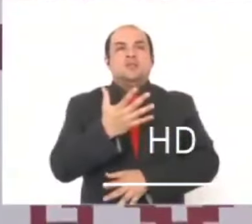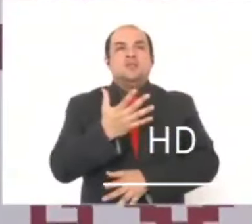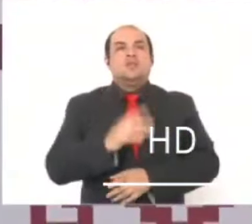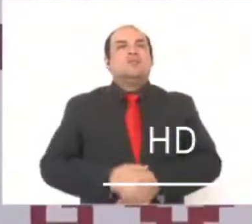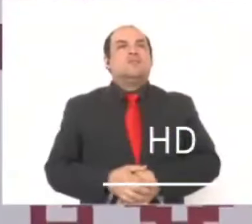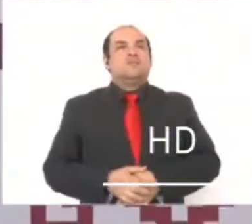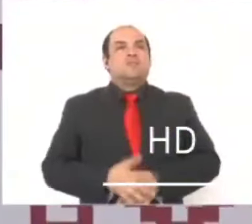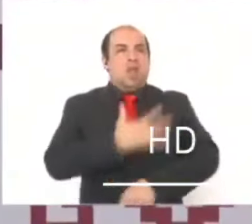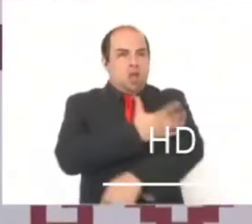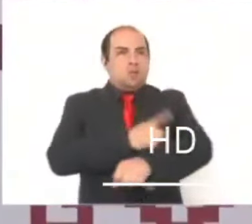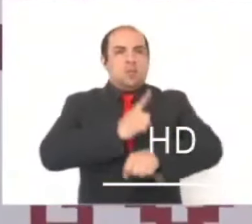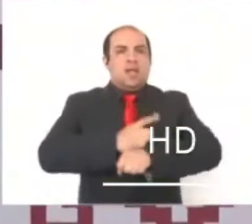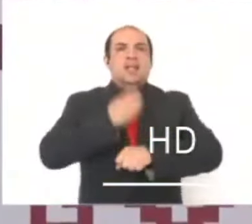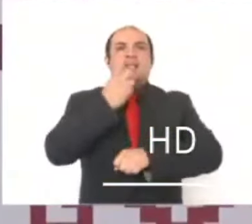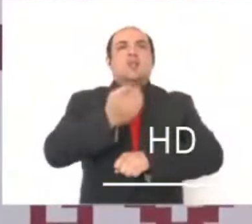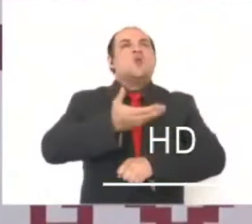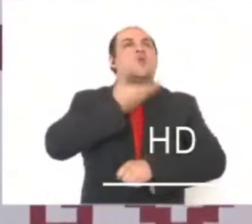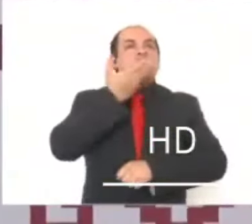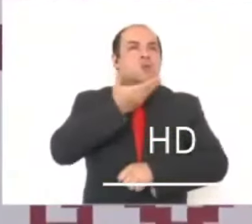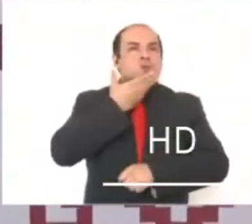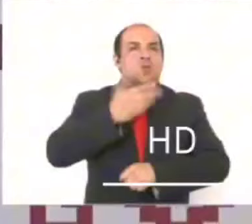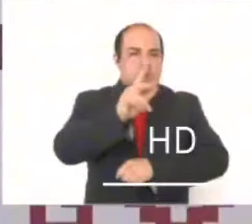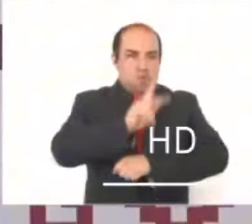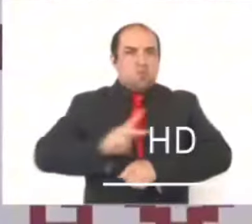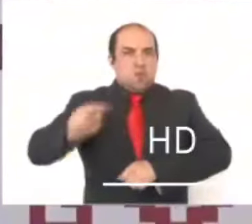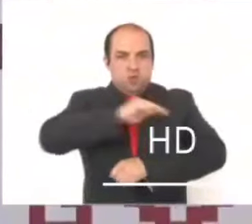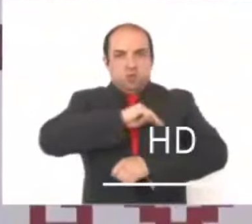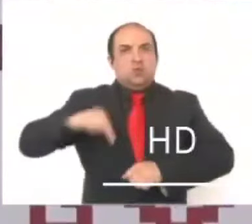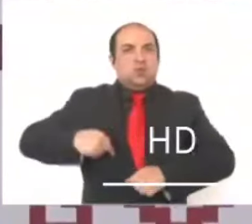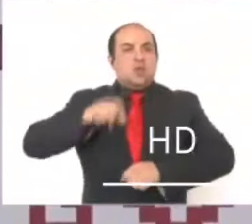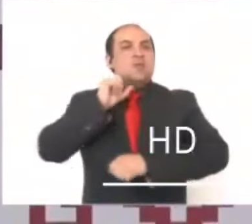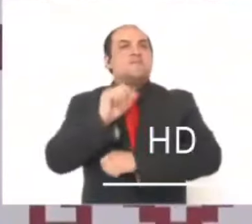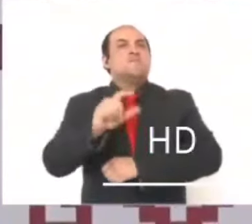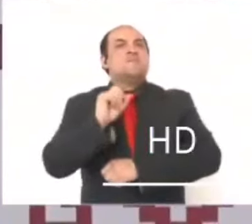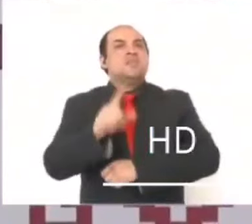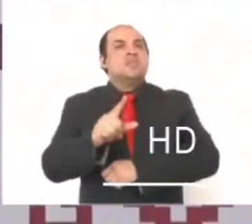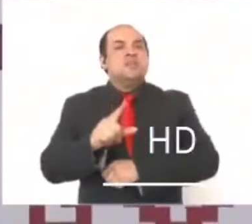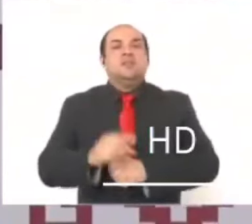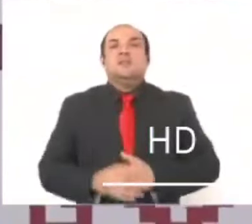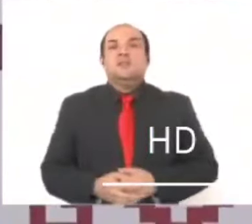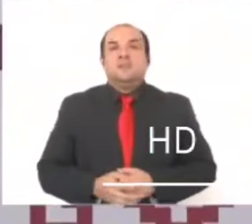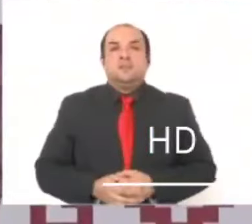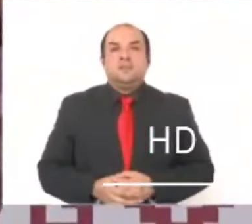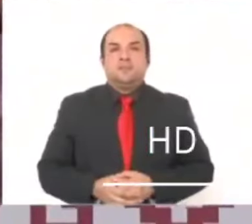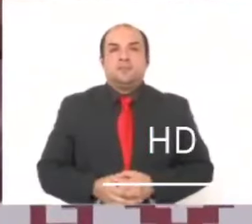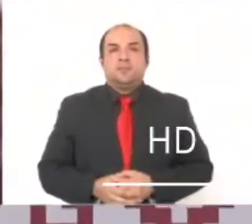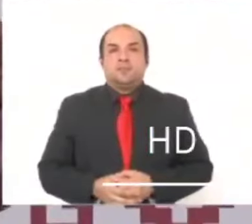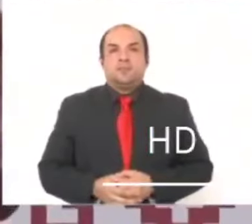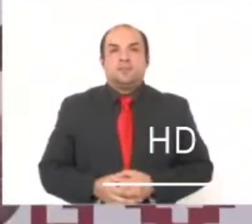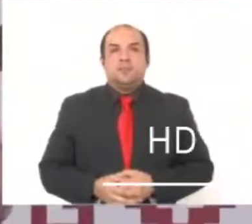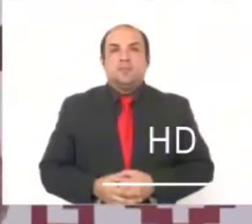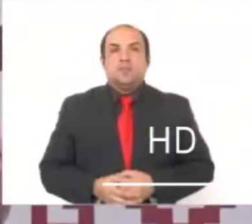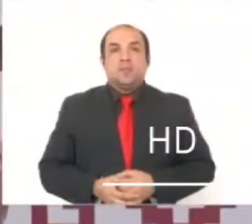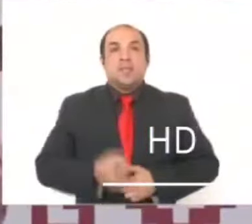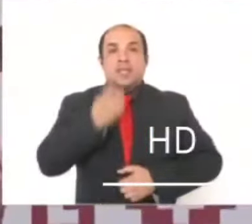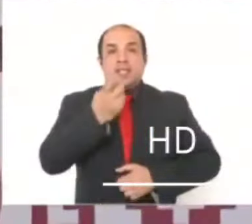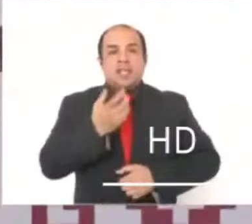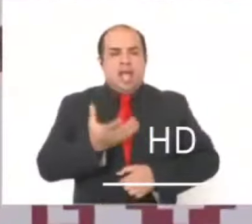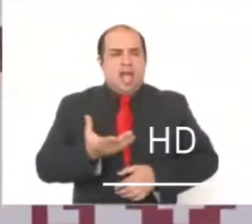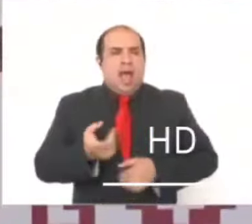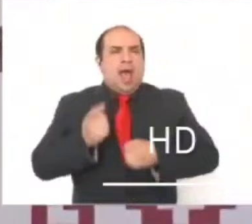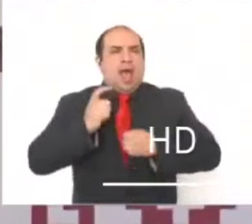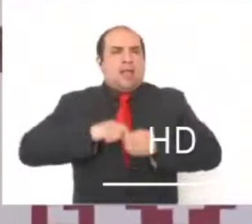son usos y costumbres de nuestro pueblo y porque son, en ese sentido, lo que traemos